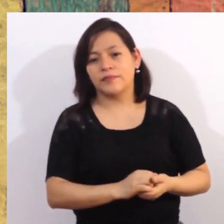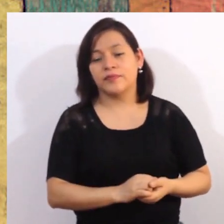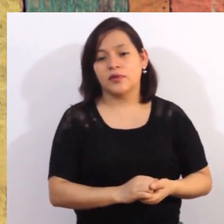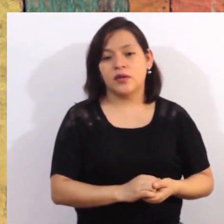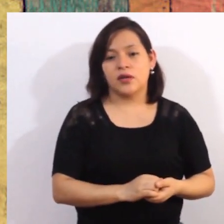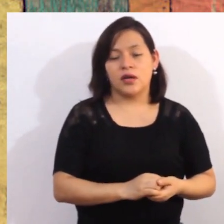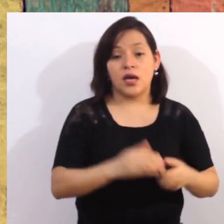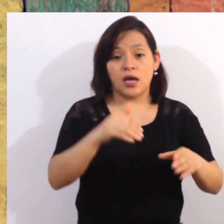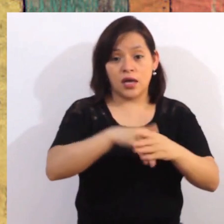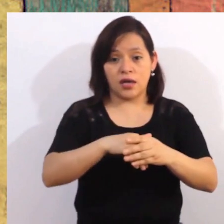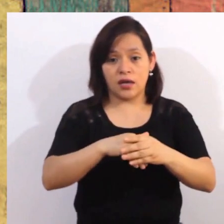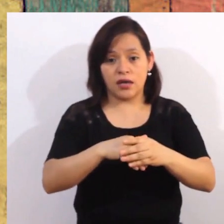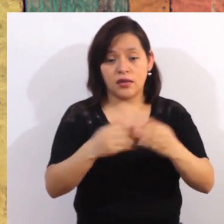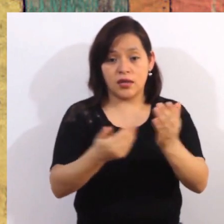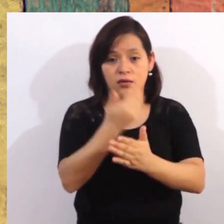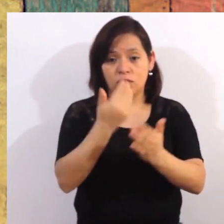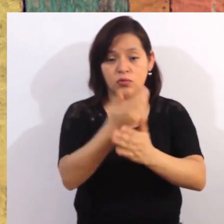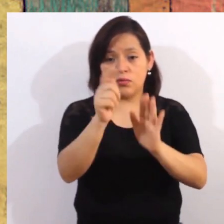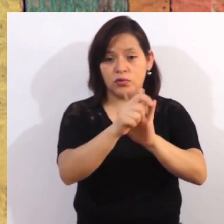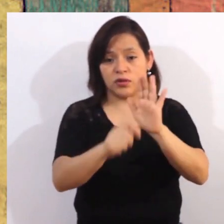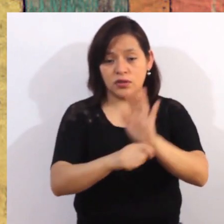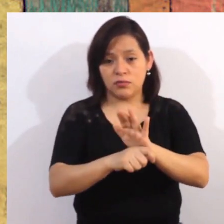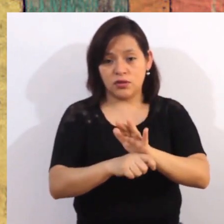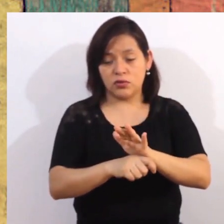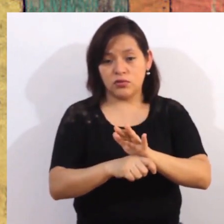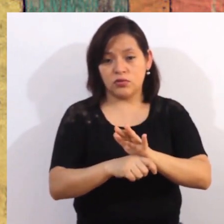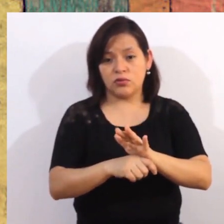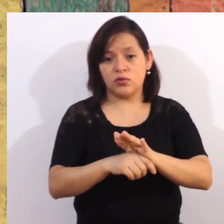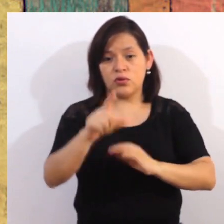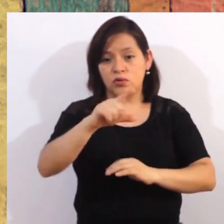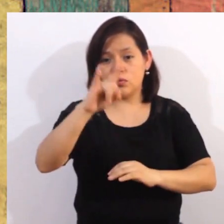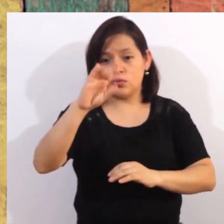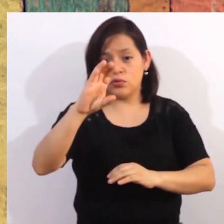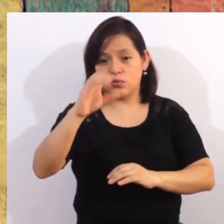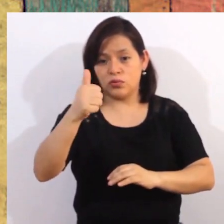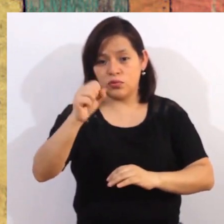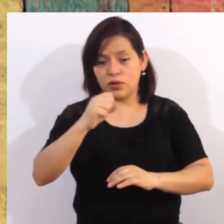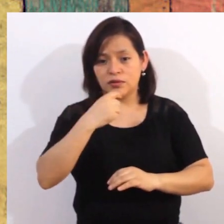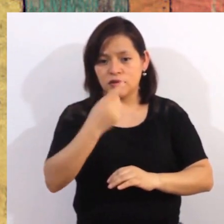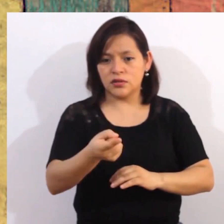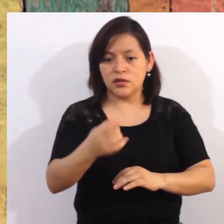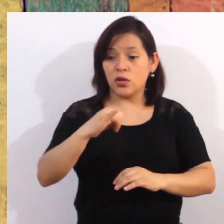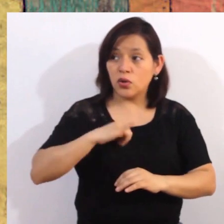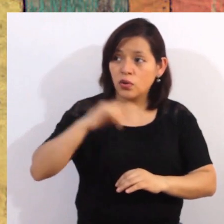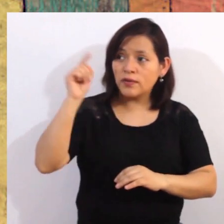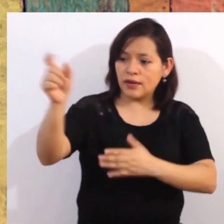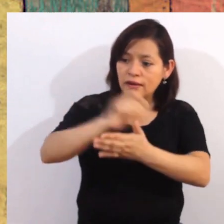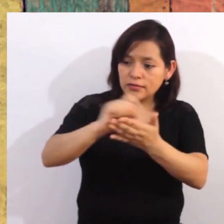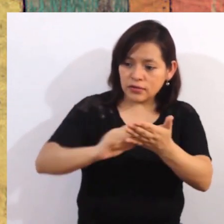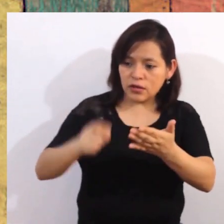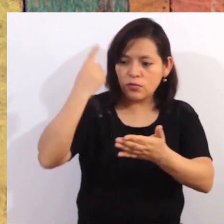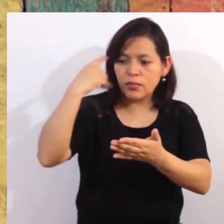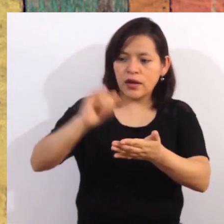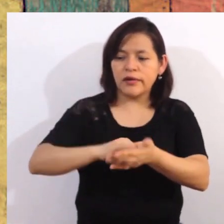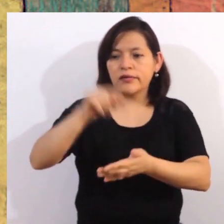Nuevo Testamento, Lucas, nos está diciendo, oh Teófilo, te escribo para que tú conozcas la verdad de los